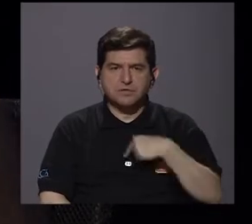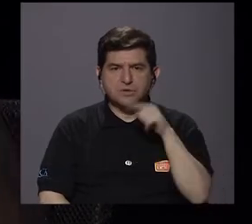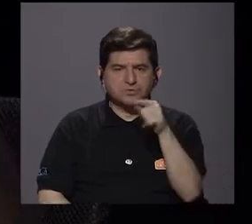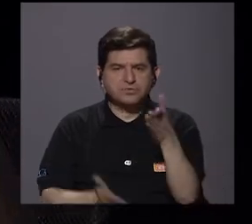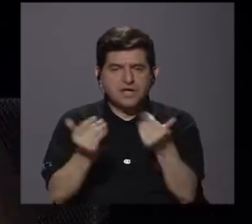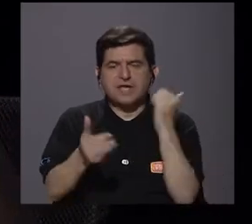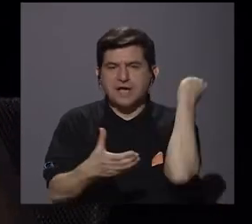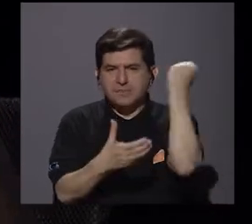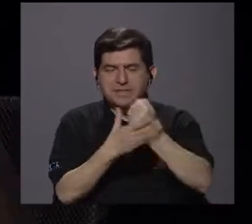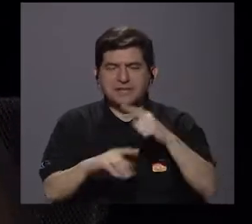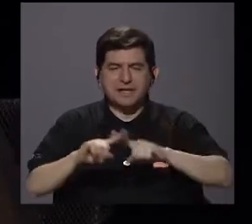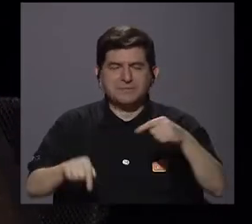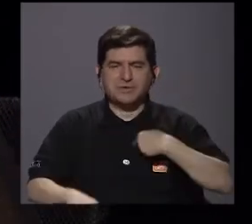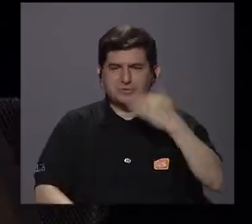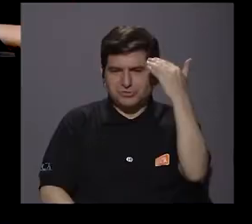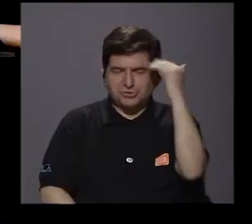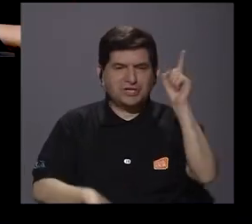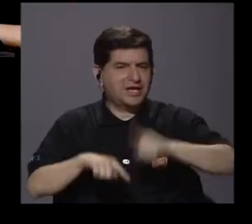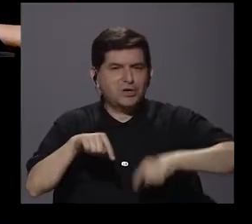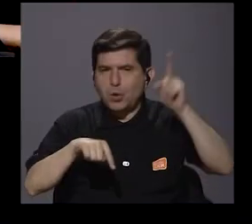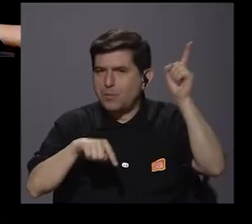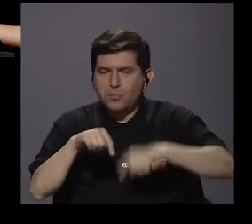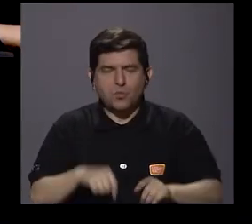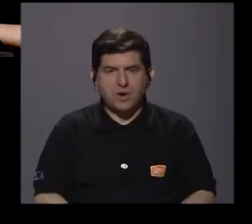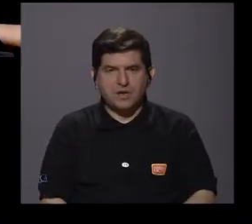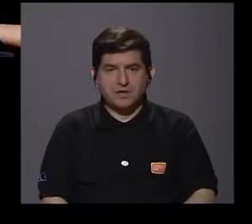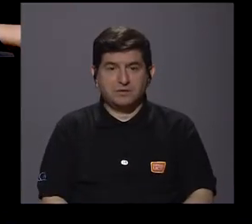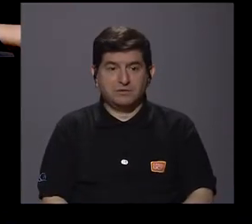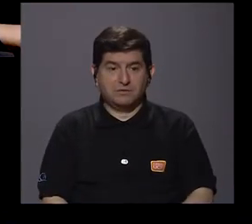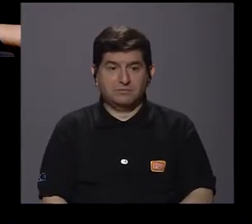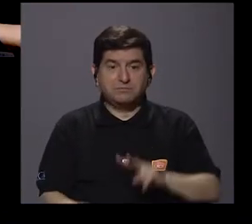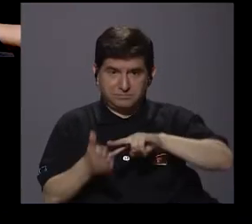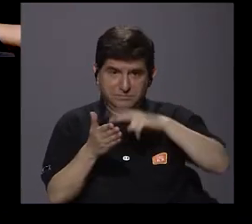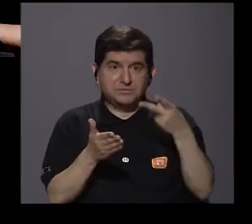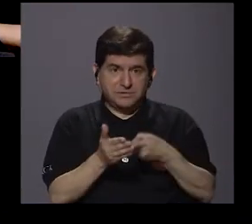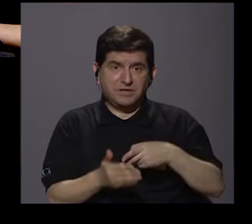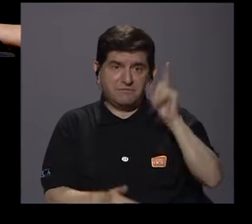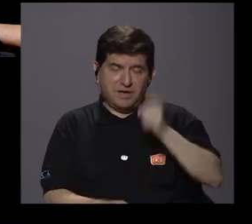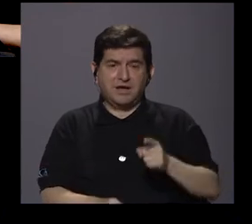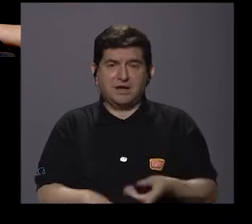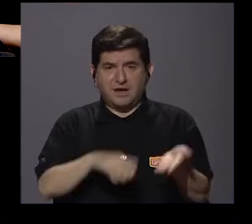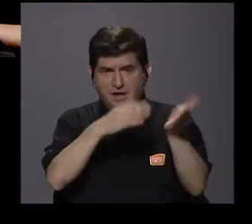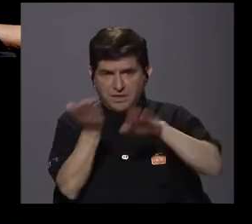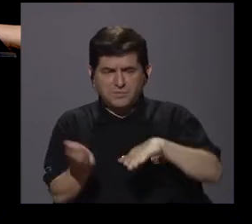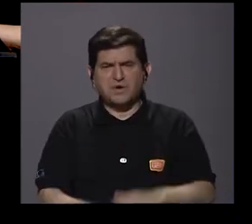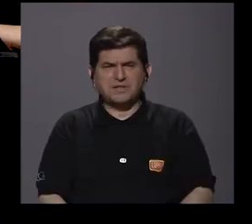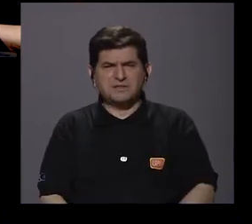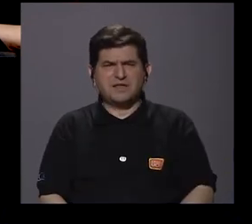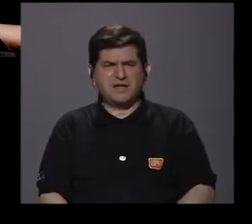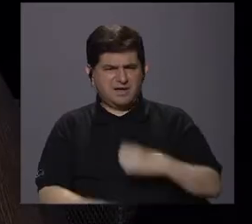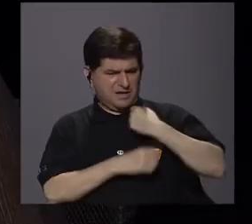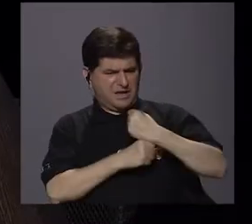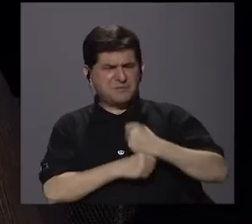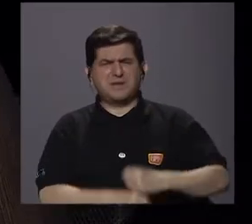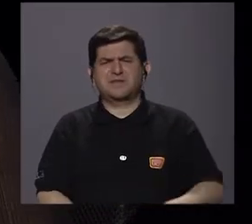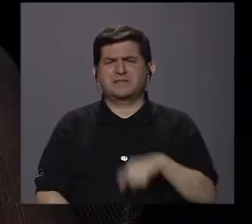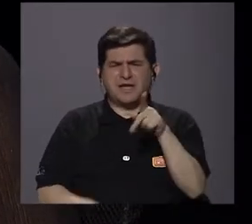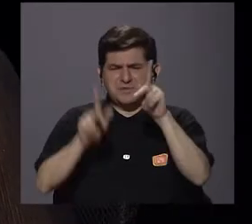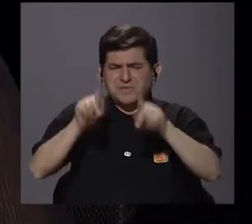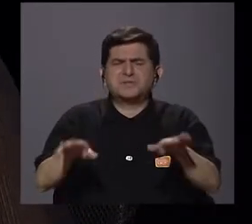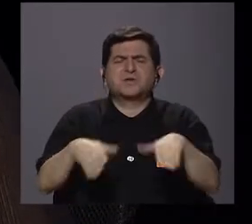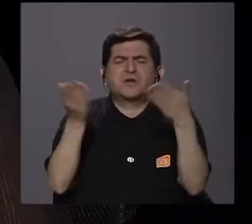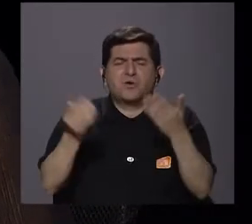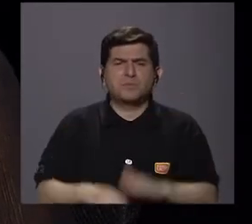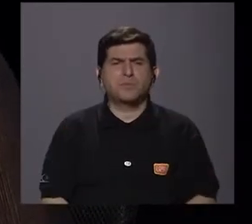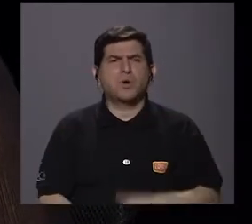quiero matarla, pero sé que no puedo. Si no es una amenaza de muerte. ¿Me puede describir físicamente al militar?